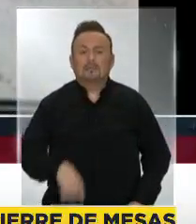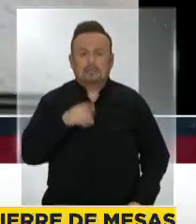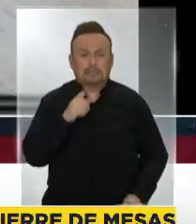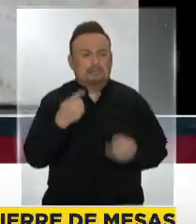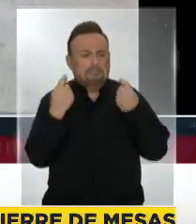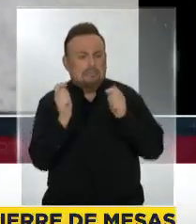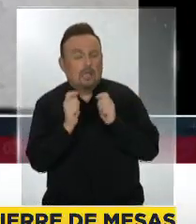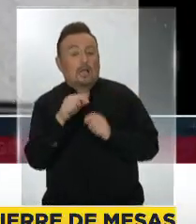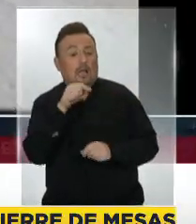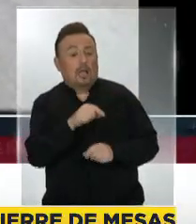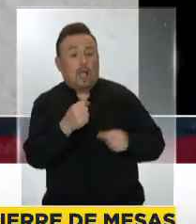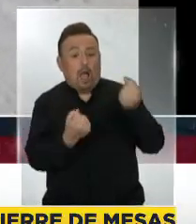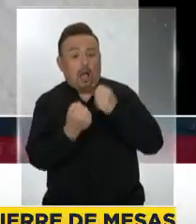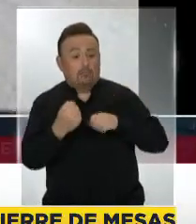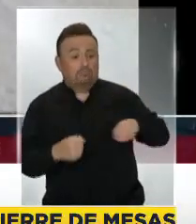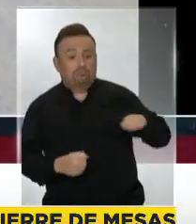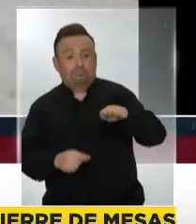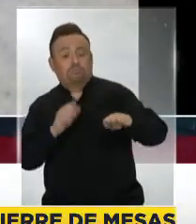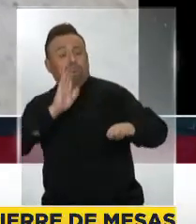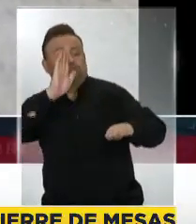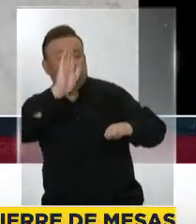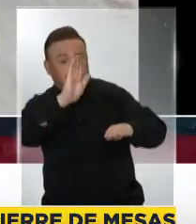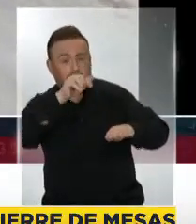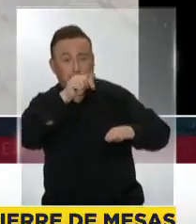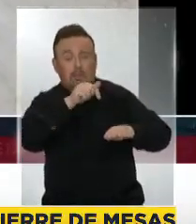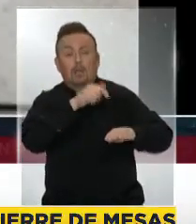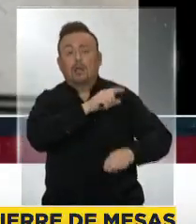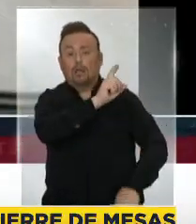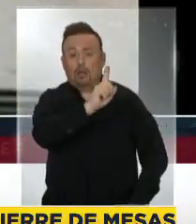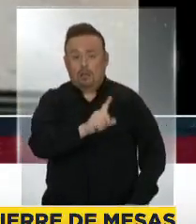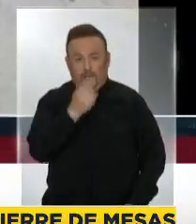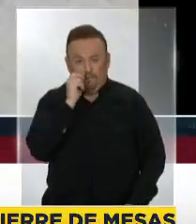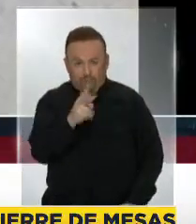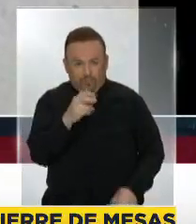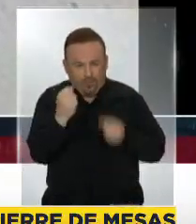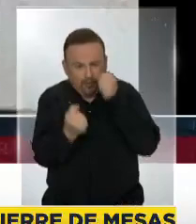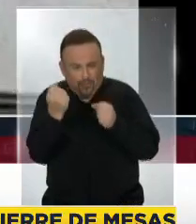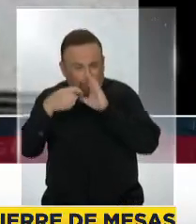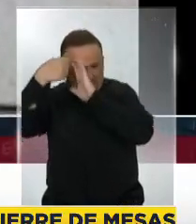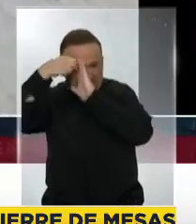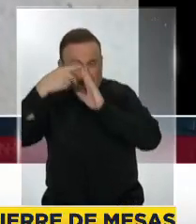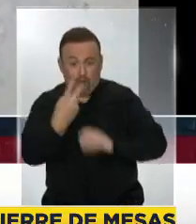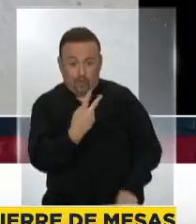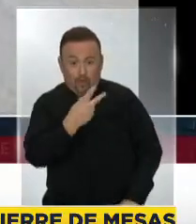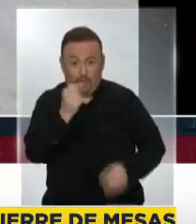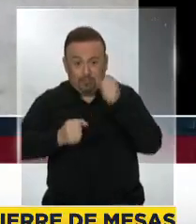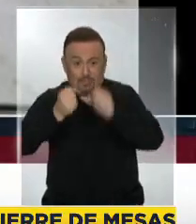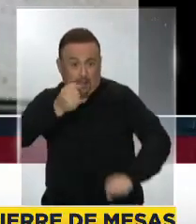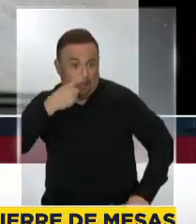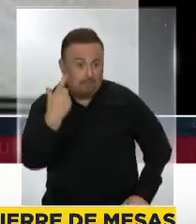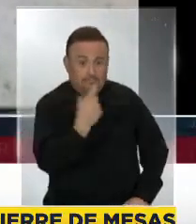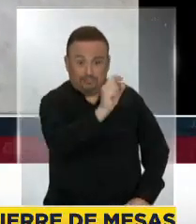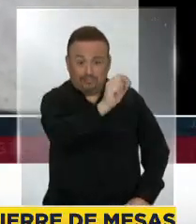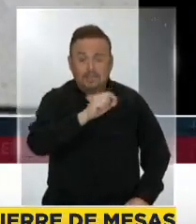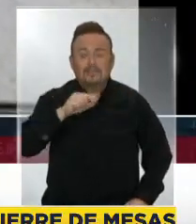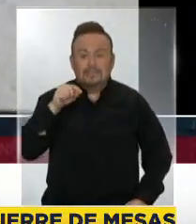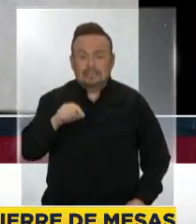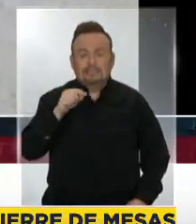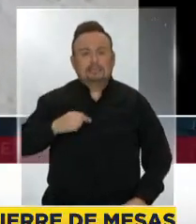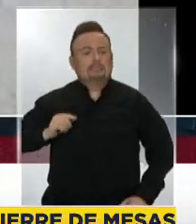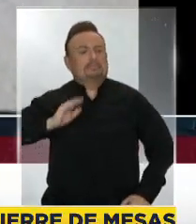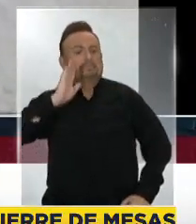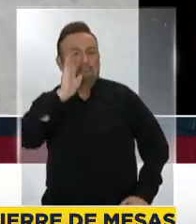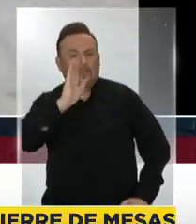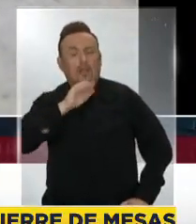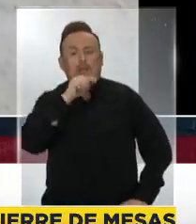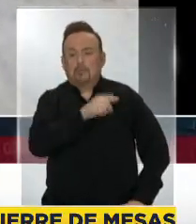intenta realizar un control. Es aquí que aparecen estas personas que vieron ustedes las imágenes en este video y que después posteriormente se dan a la fuga. Algo que también ha